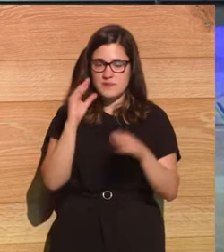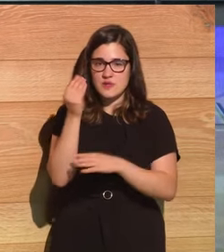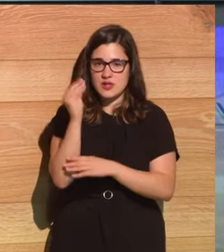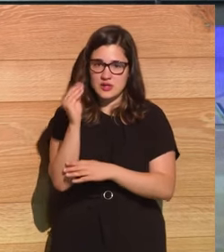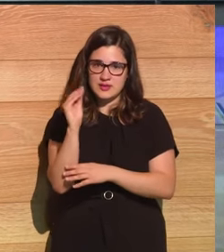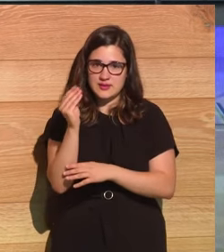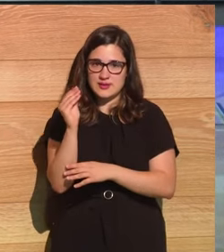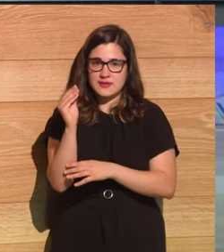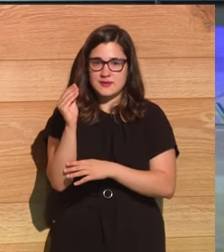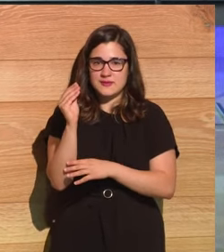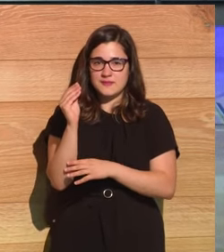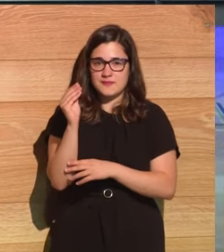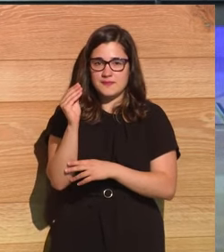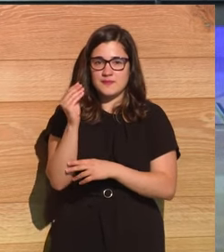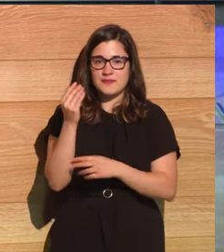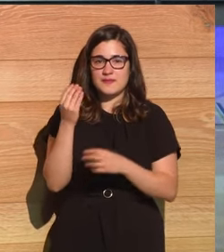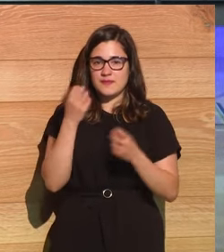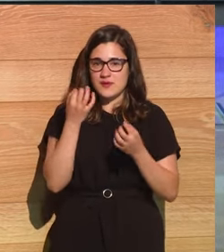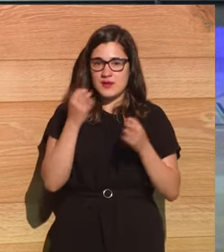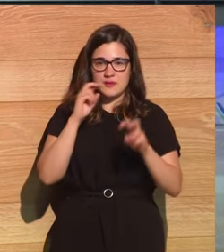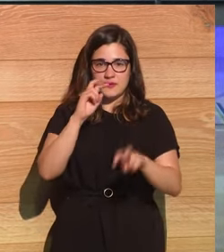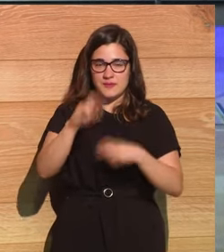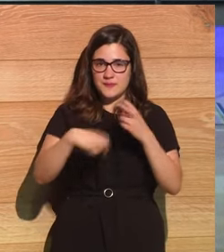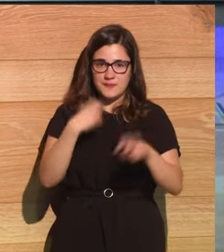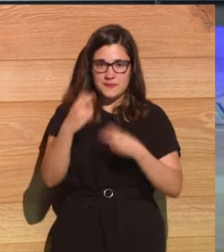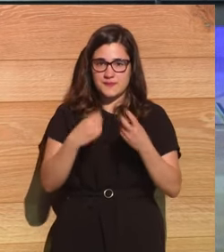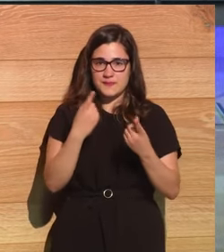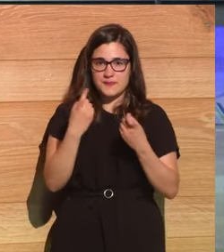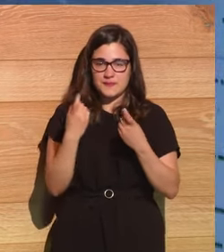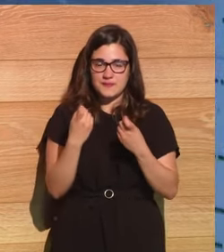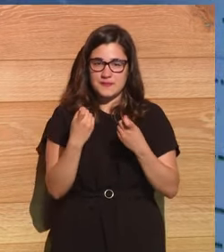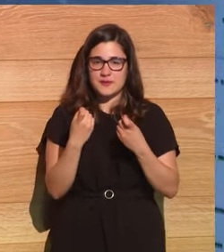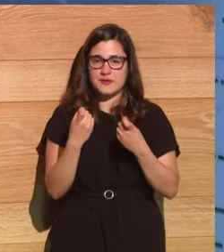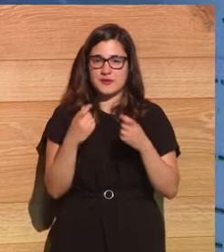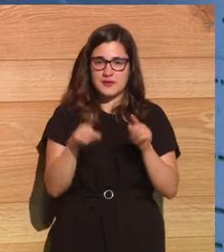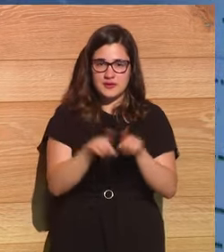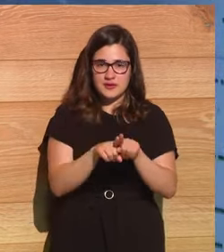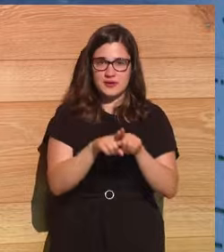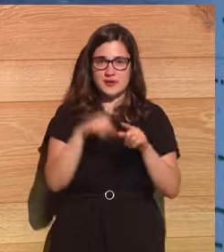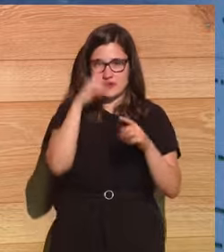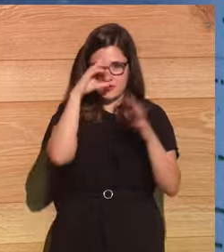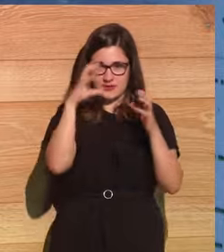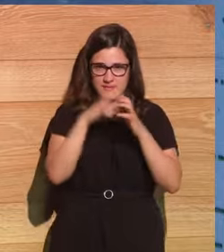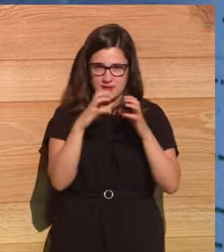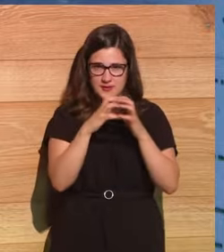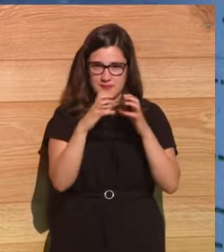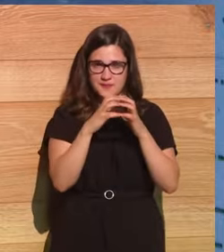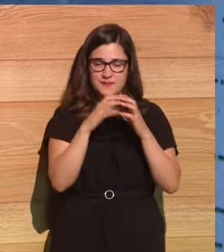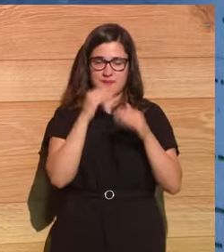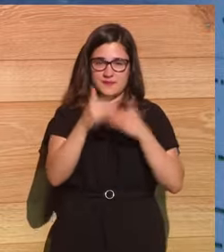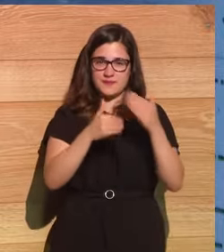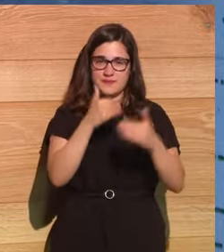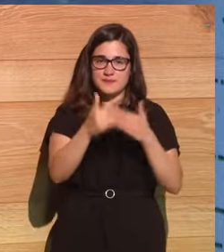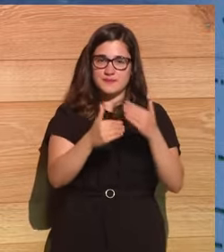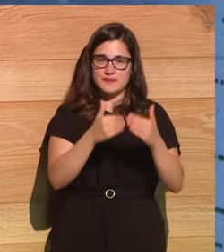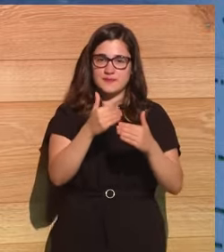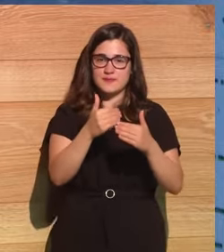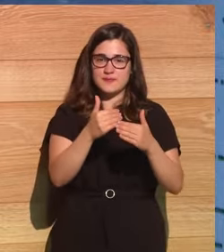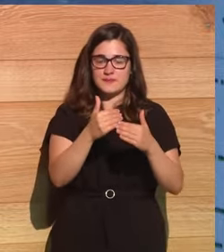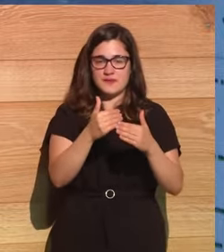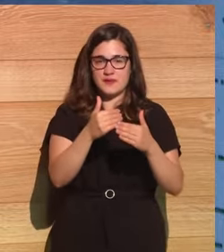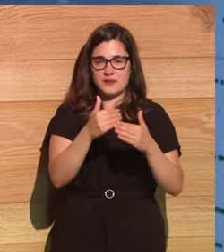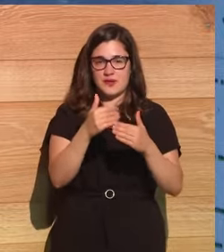reseteo necesario en el que por ese cerebro, que por ejemplo está acabando procesos de la mielinización en las neuronas, que serán necesarios